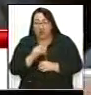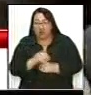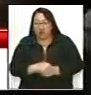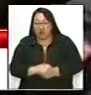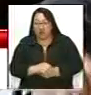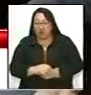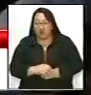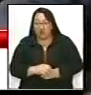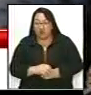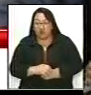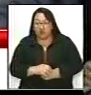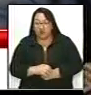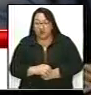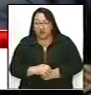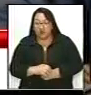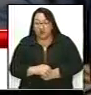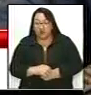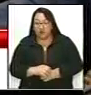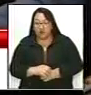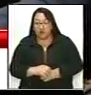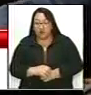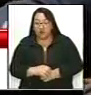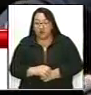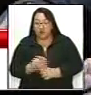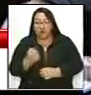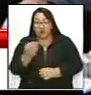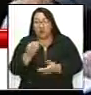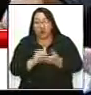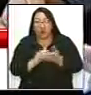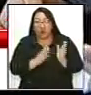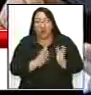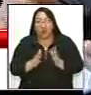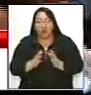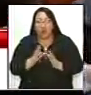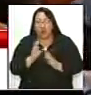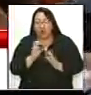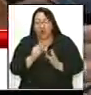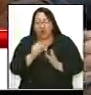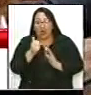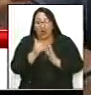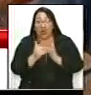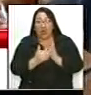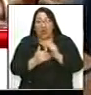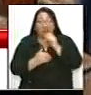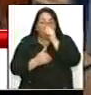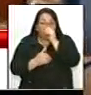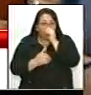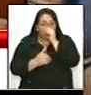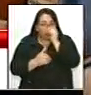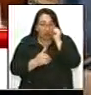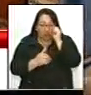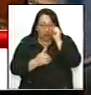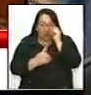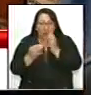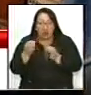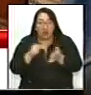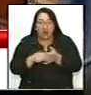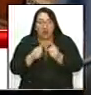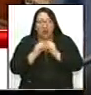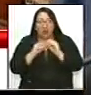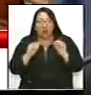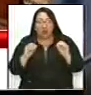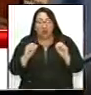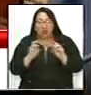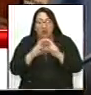quisiera plantear una especie de cuestión de orden, porque hay una agenda que se ha planteado para la convocatoria a